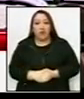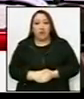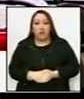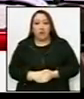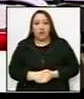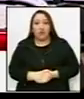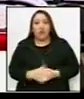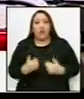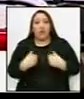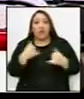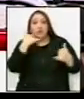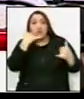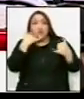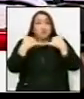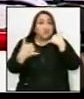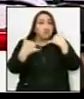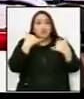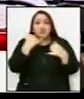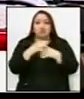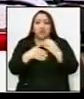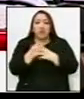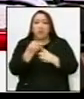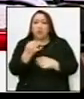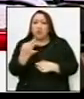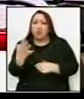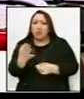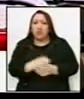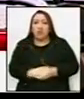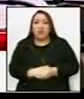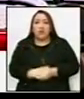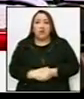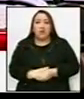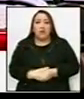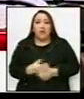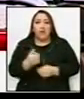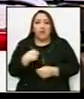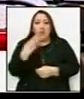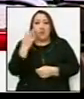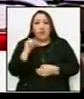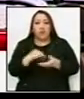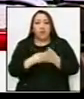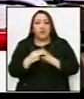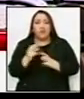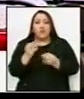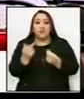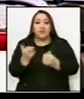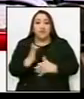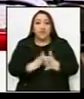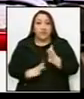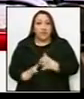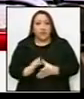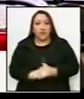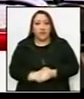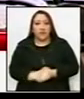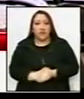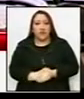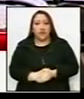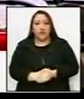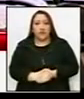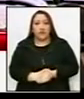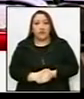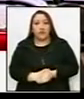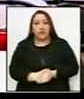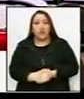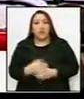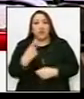tenían llamadas telefónicas, tenían un mecanismo de financiamiento para